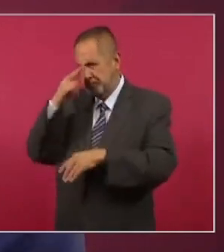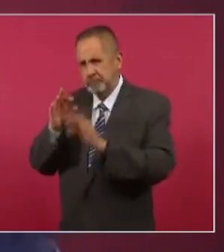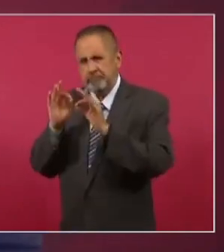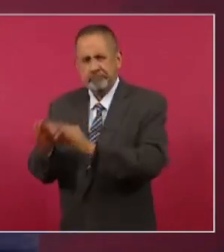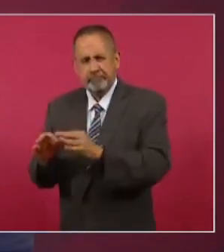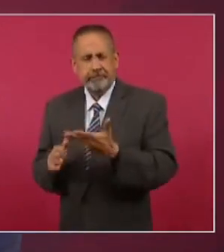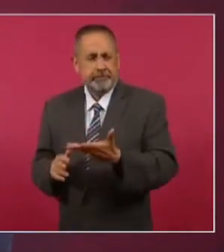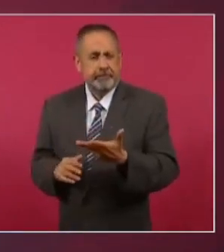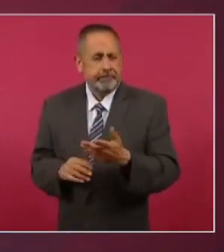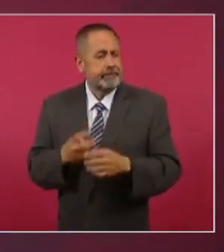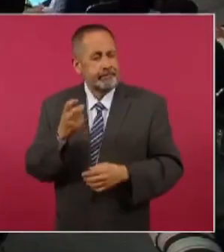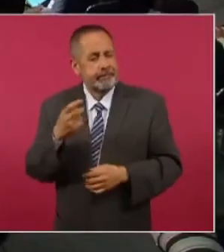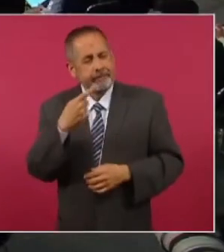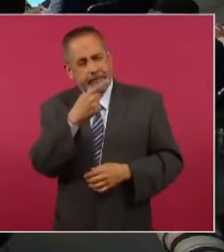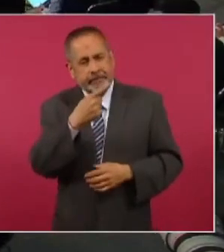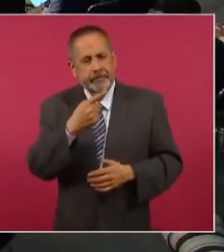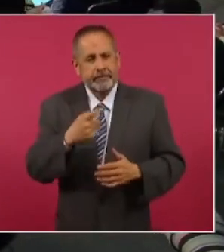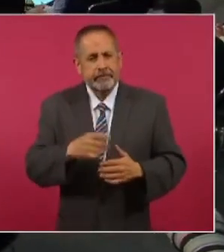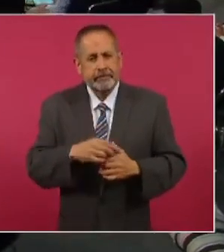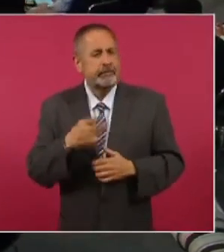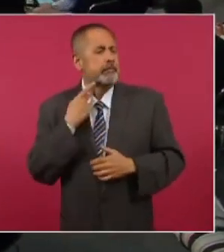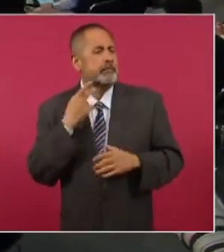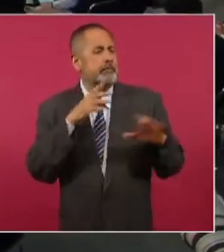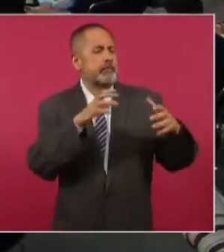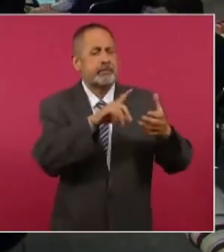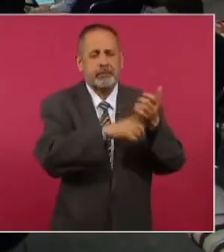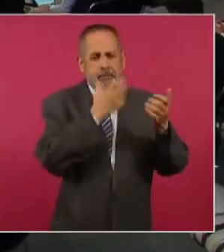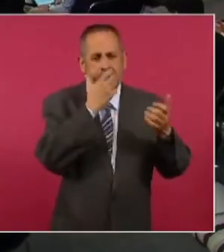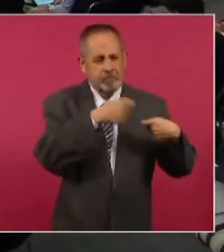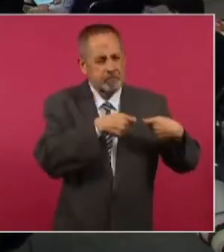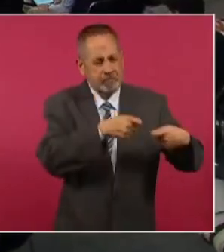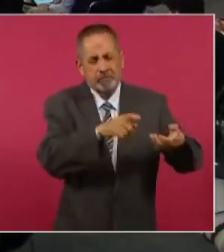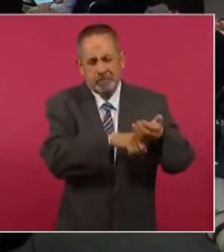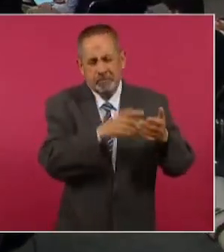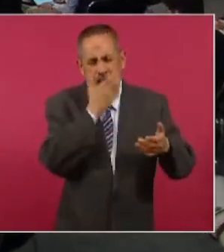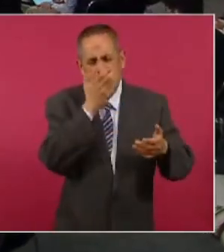y esos políticos conservadores